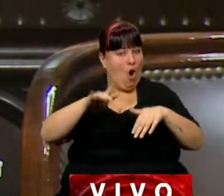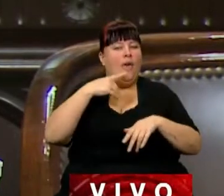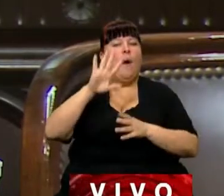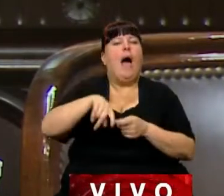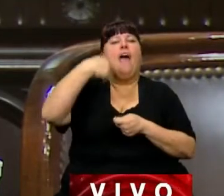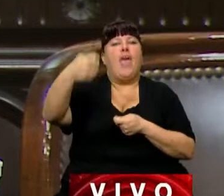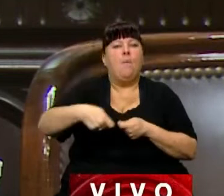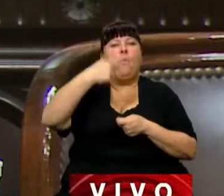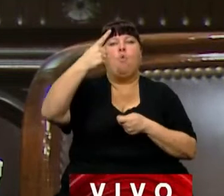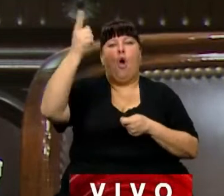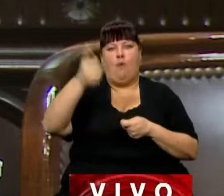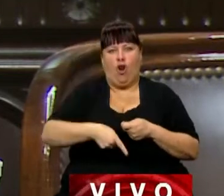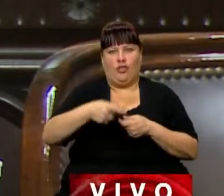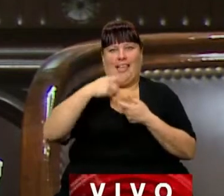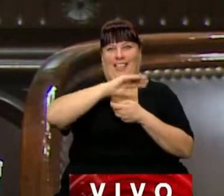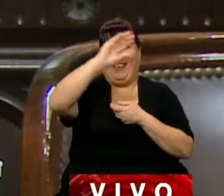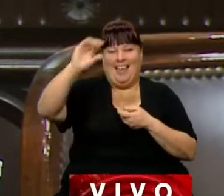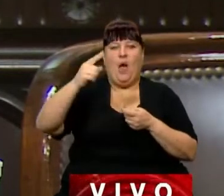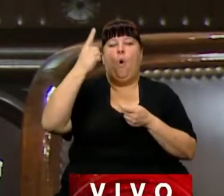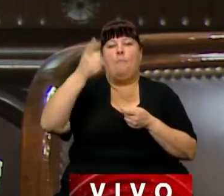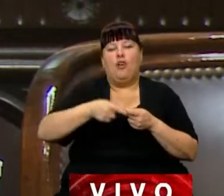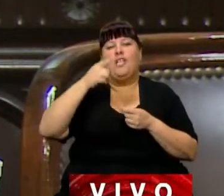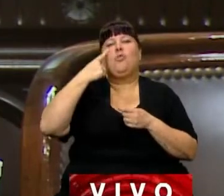ir devolviendo el 1% de coparticipación